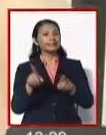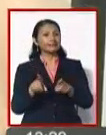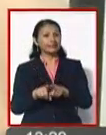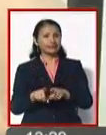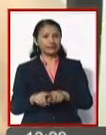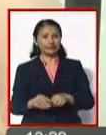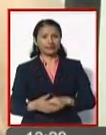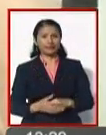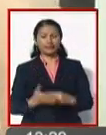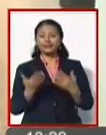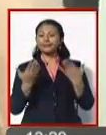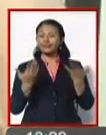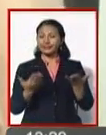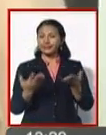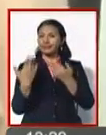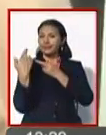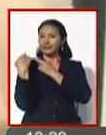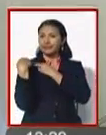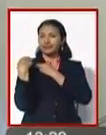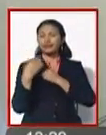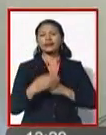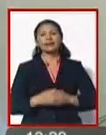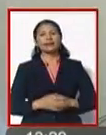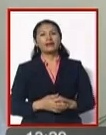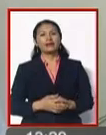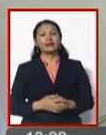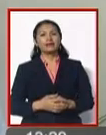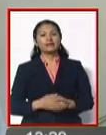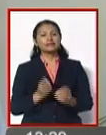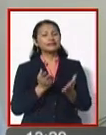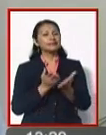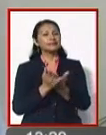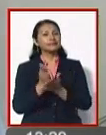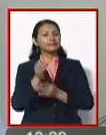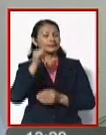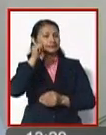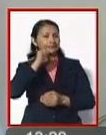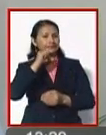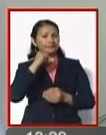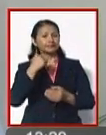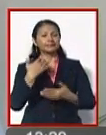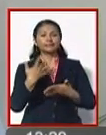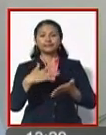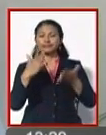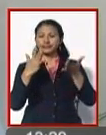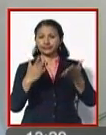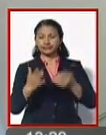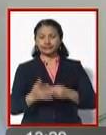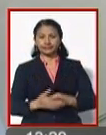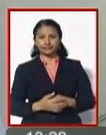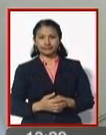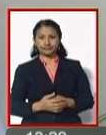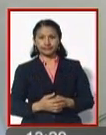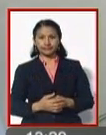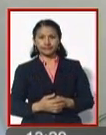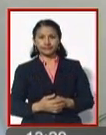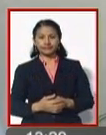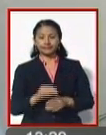eso también aquí hay responsabilidades. El derecho que tiene la niña tendría que directamente